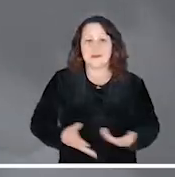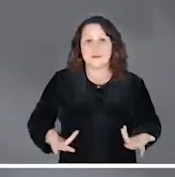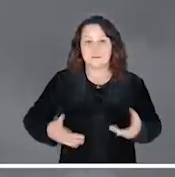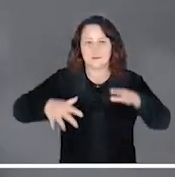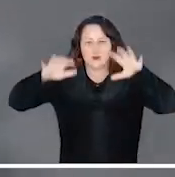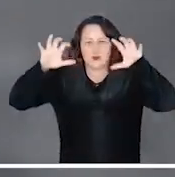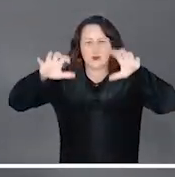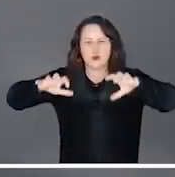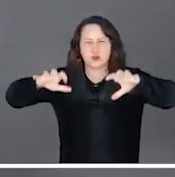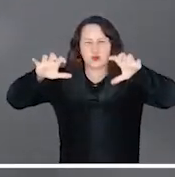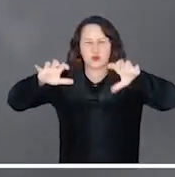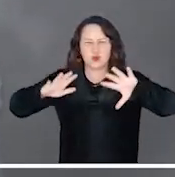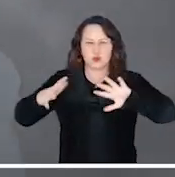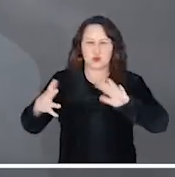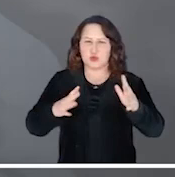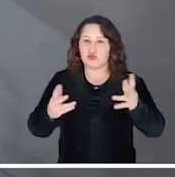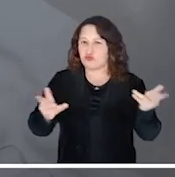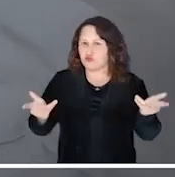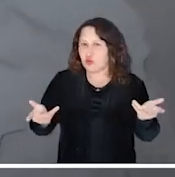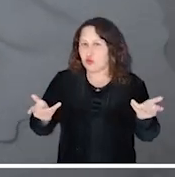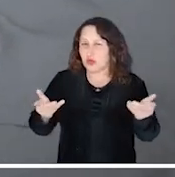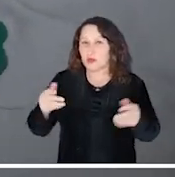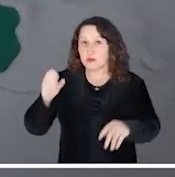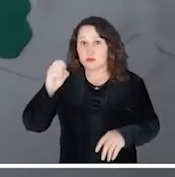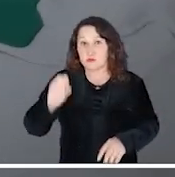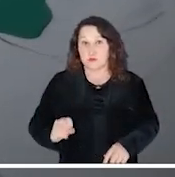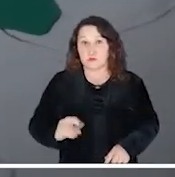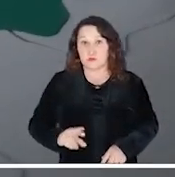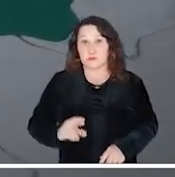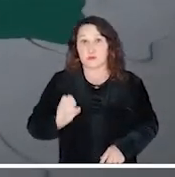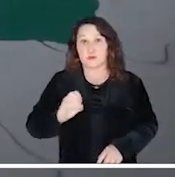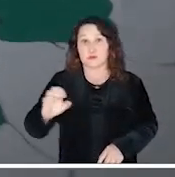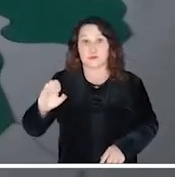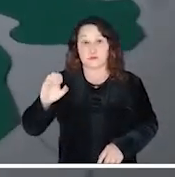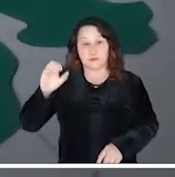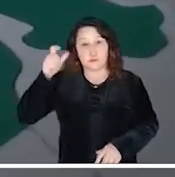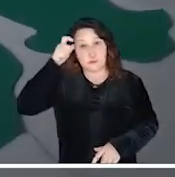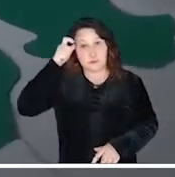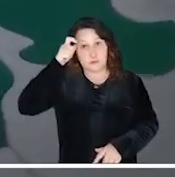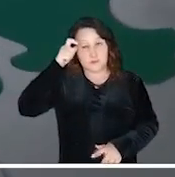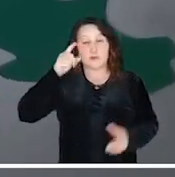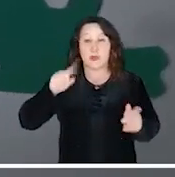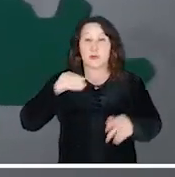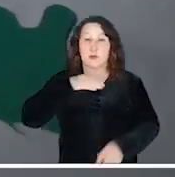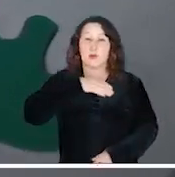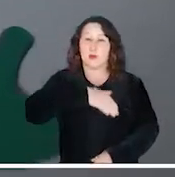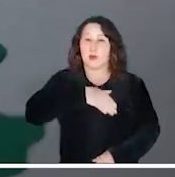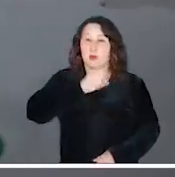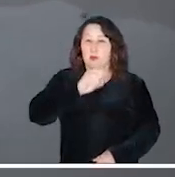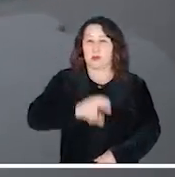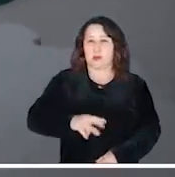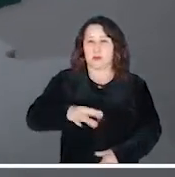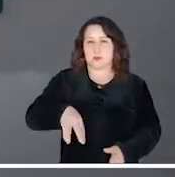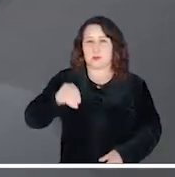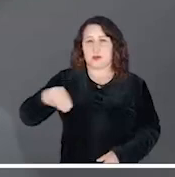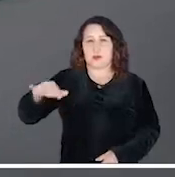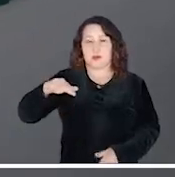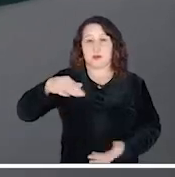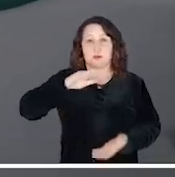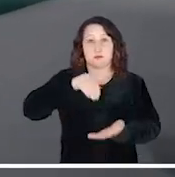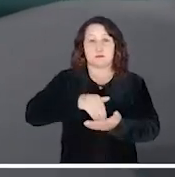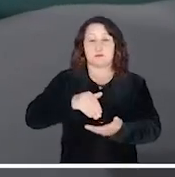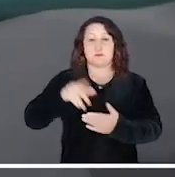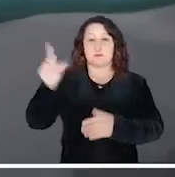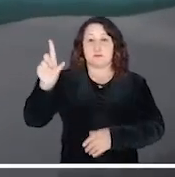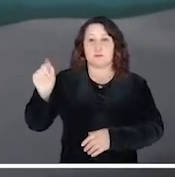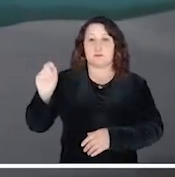previstas en el suroeste de Córdoba. Lloviznas podrían activarse en el sur de Bolívar y Magdalena, centro de Cesar y occidente de